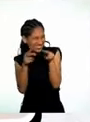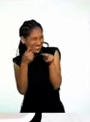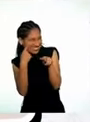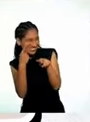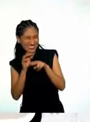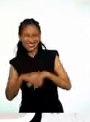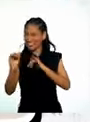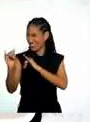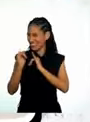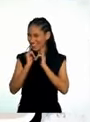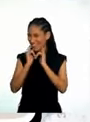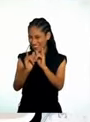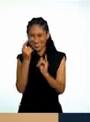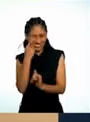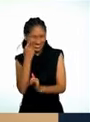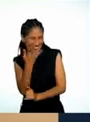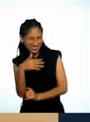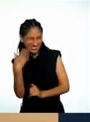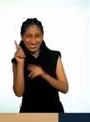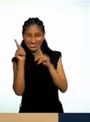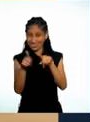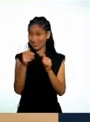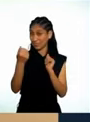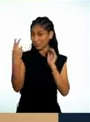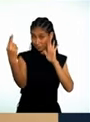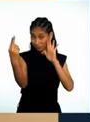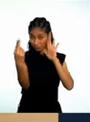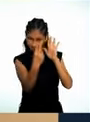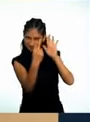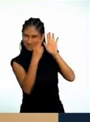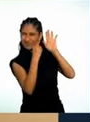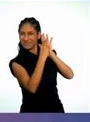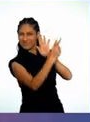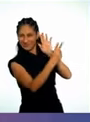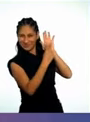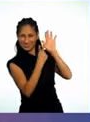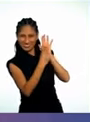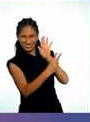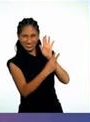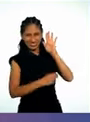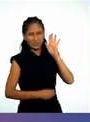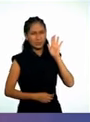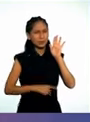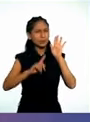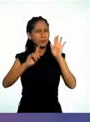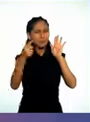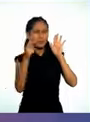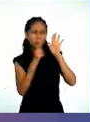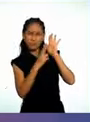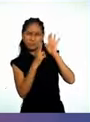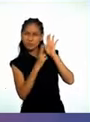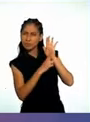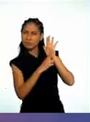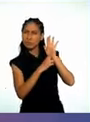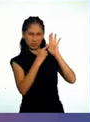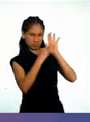andrea el swap en tu persona